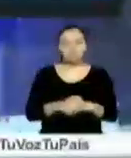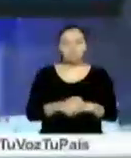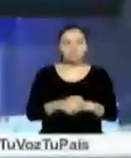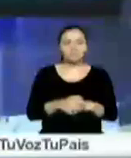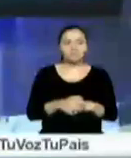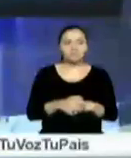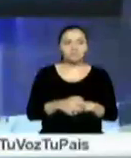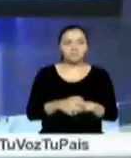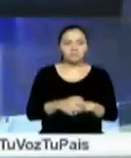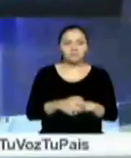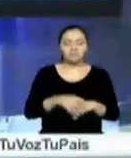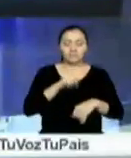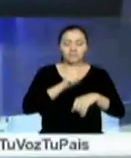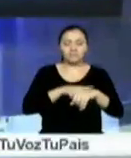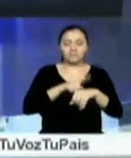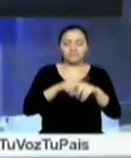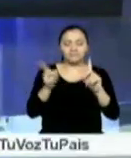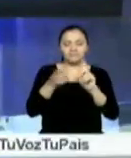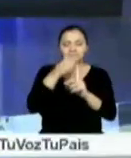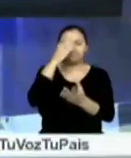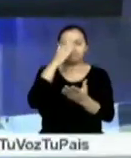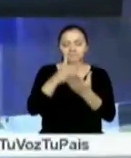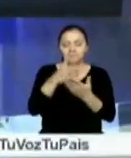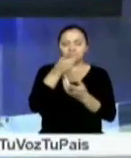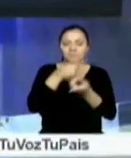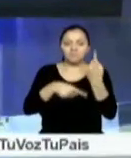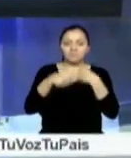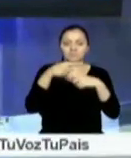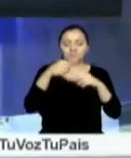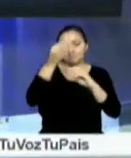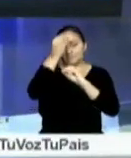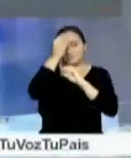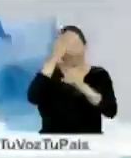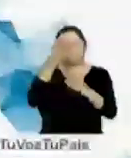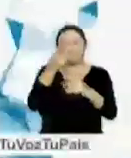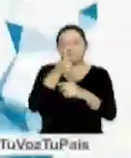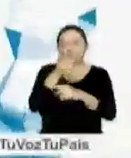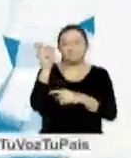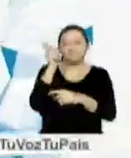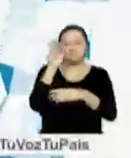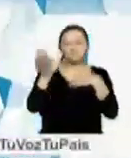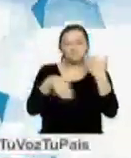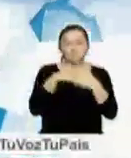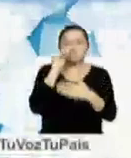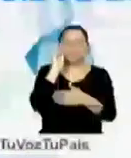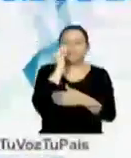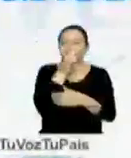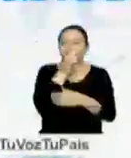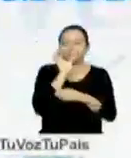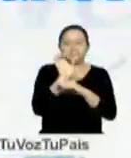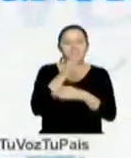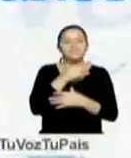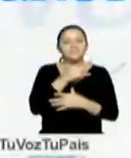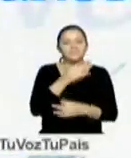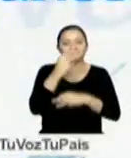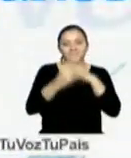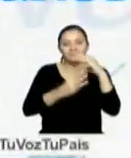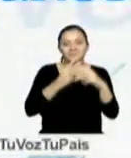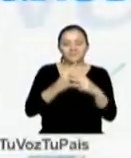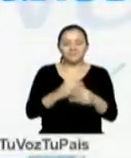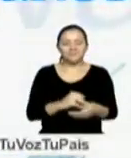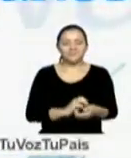militar es tiempo de hacer una primera pausa al regresar le contaremos sobre la gran demanda que tienen las rosas ecuatorianas a